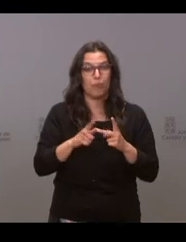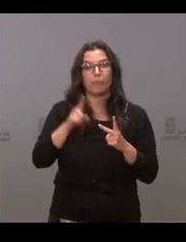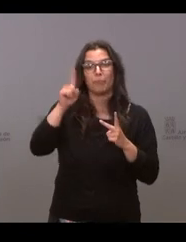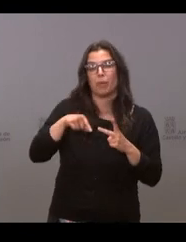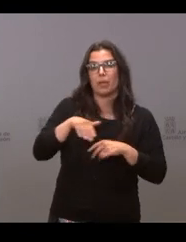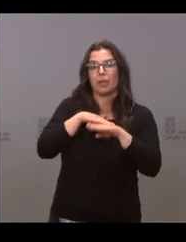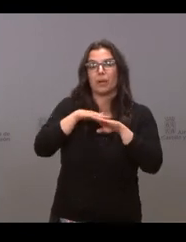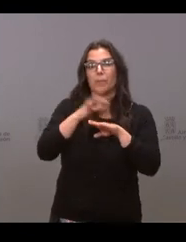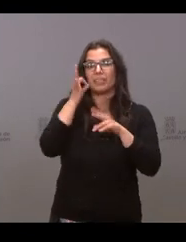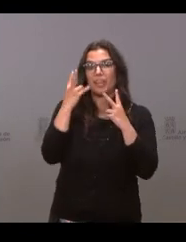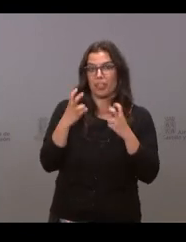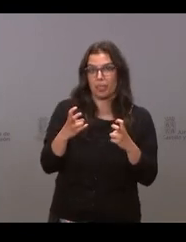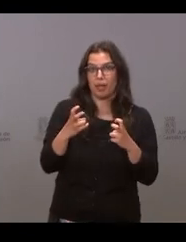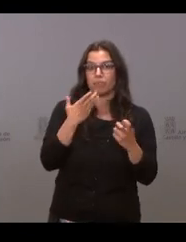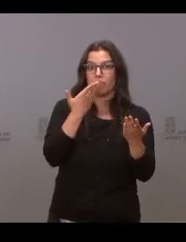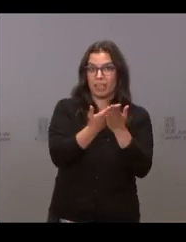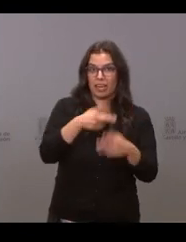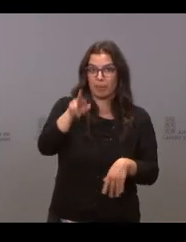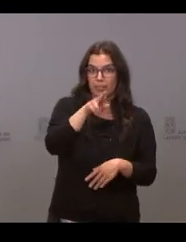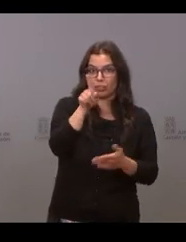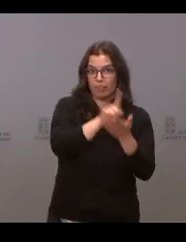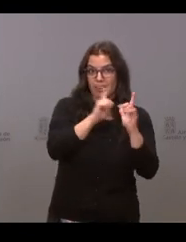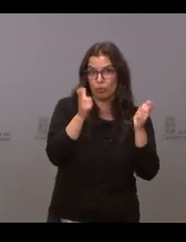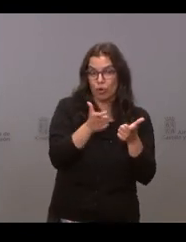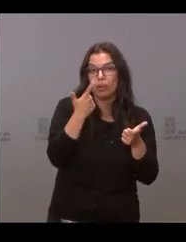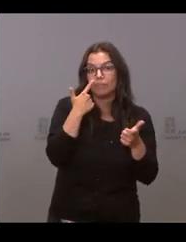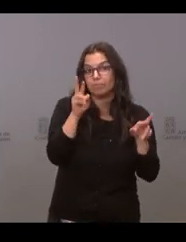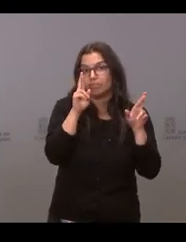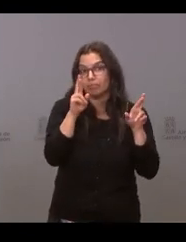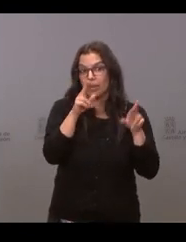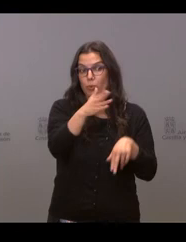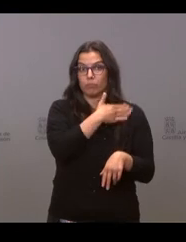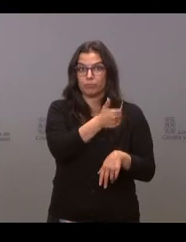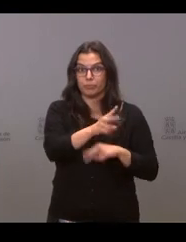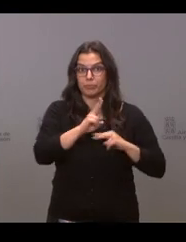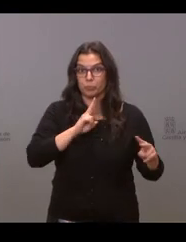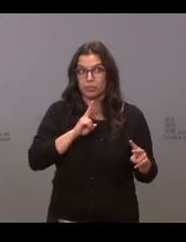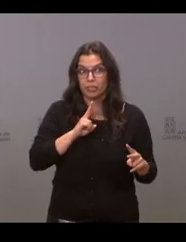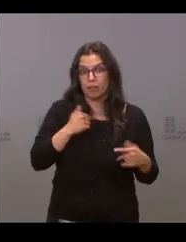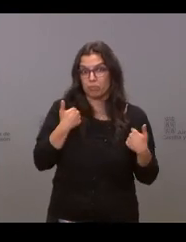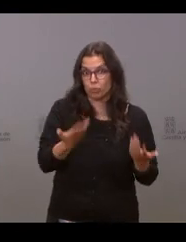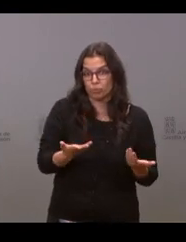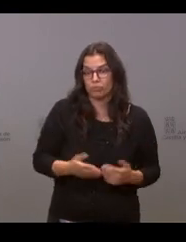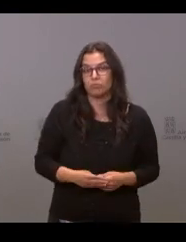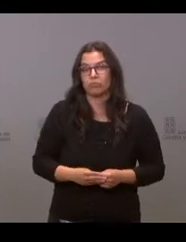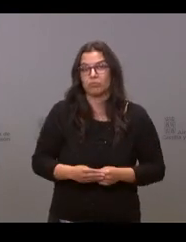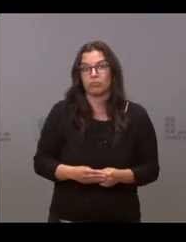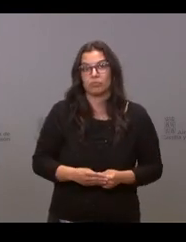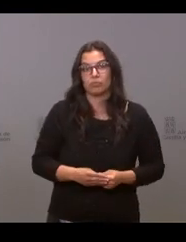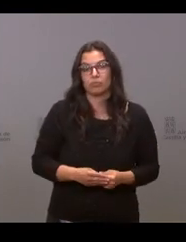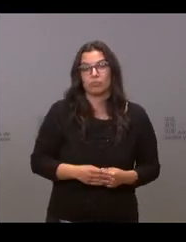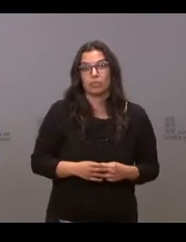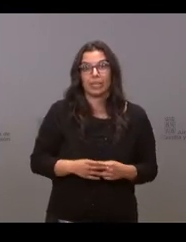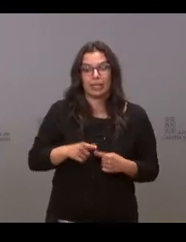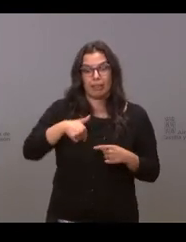de hacienda esperamos que esperemos que se nos dé una respuesta lo antes posible y que esto sea una